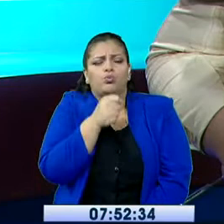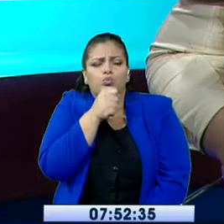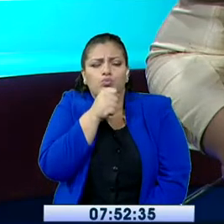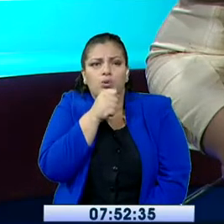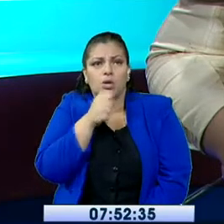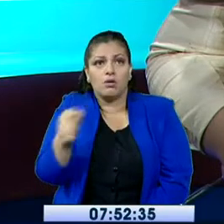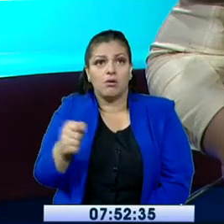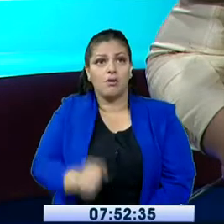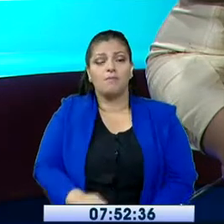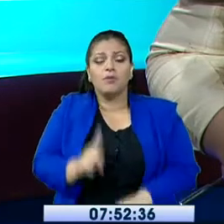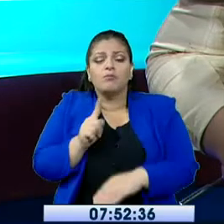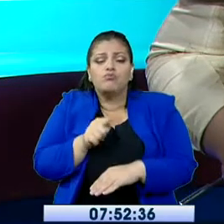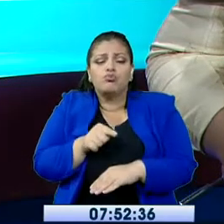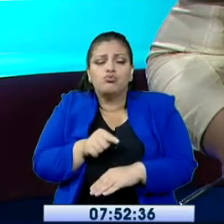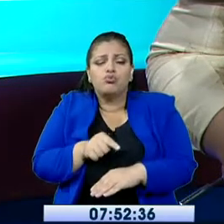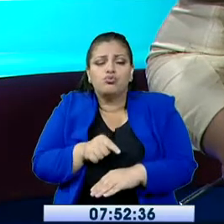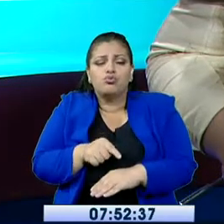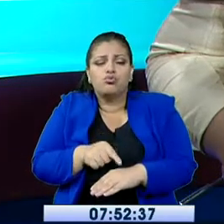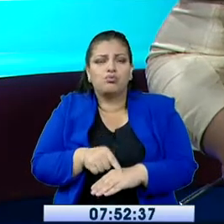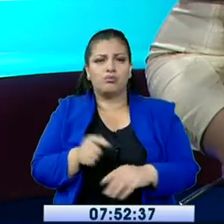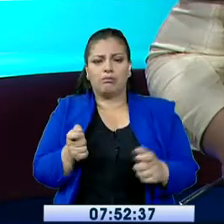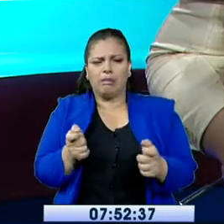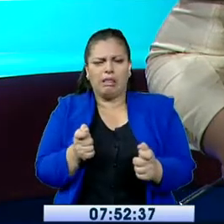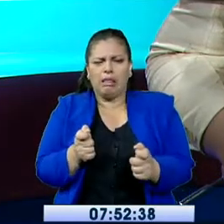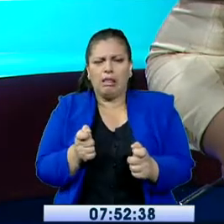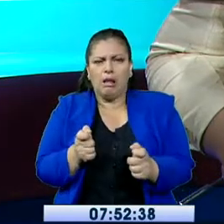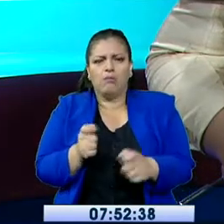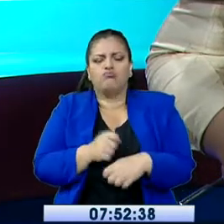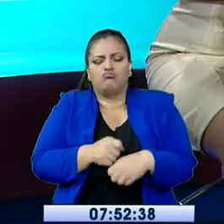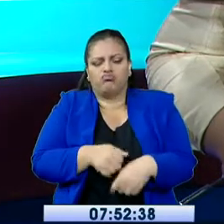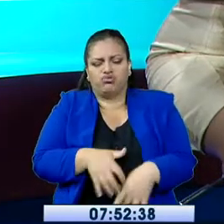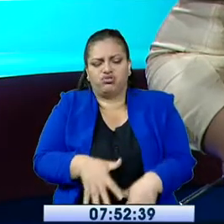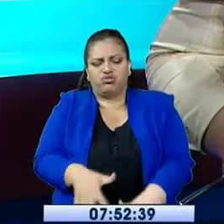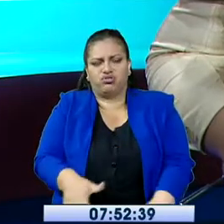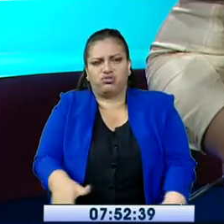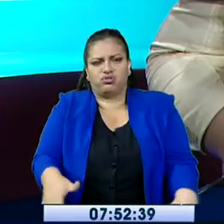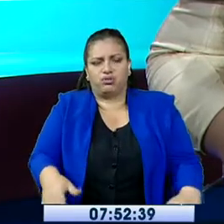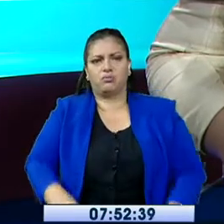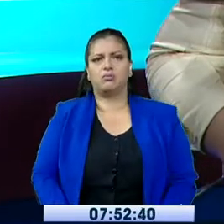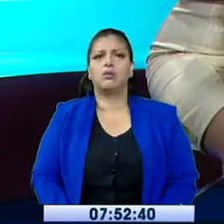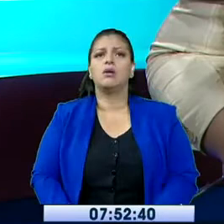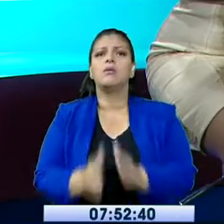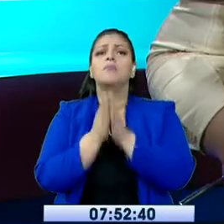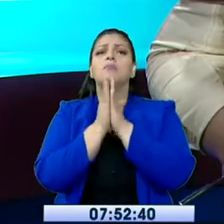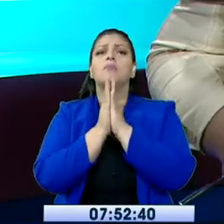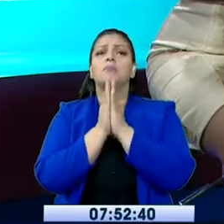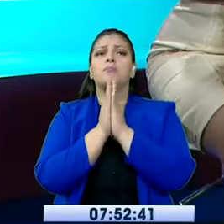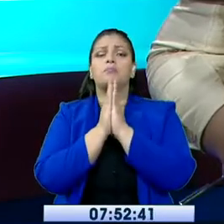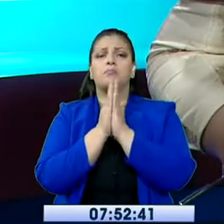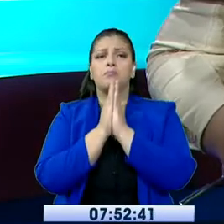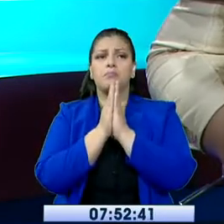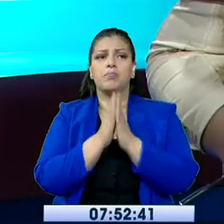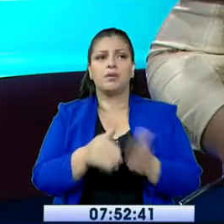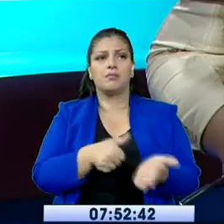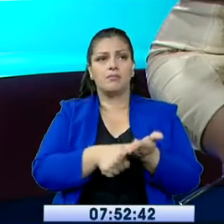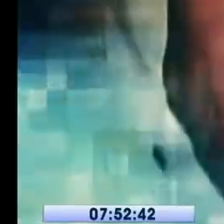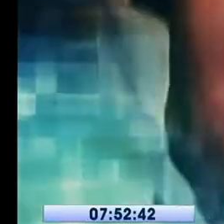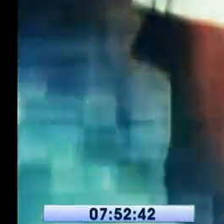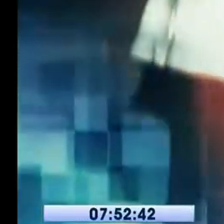que solicitan la intervención del MIES para que él pueda acceder a uno de sus programas.